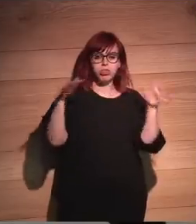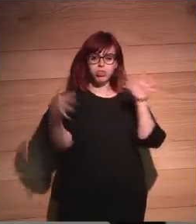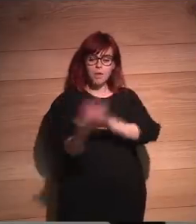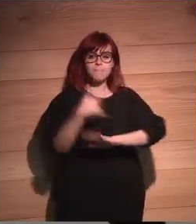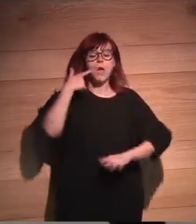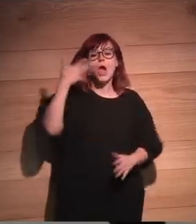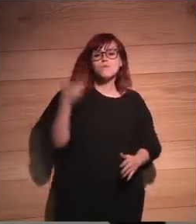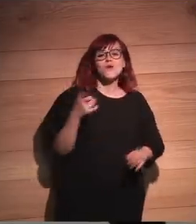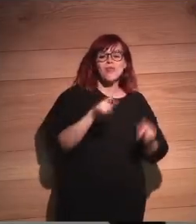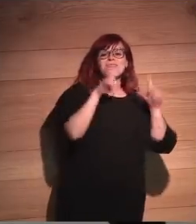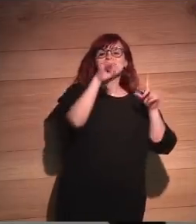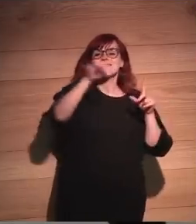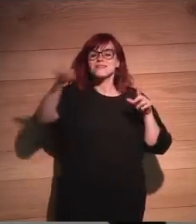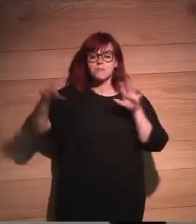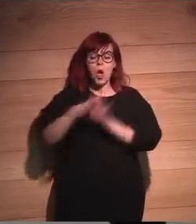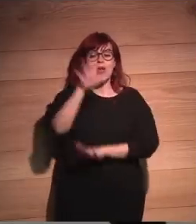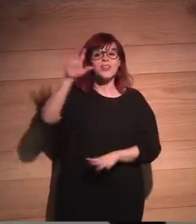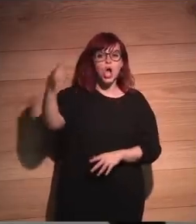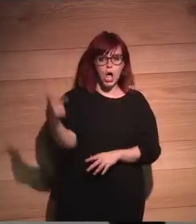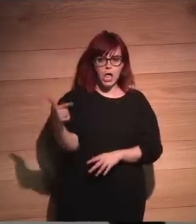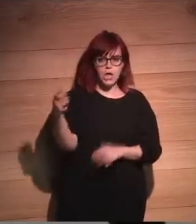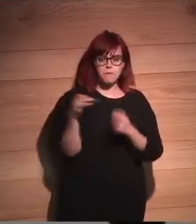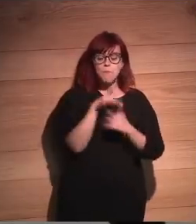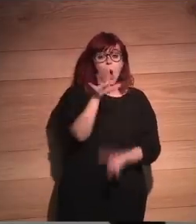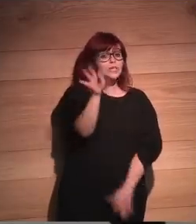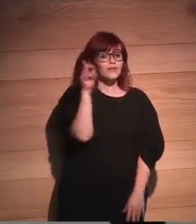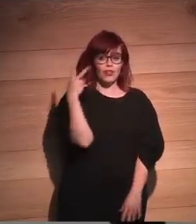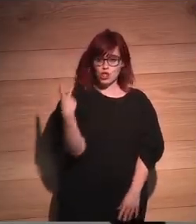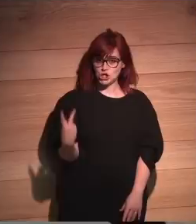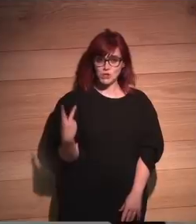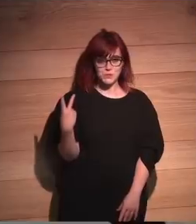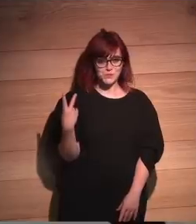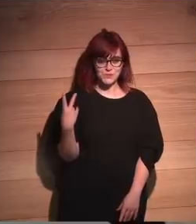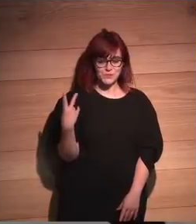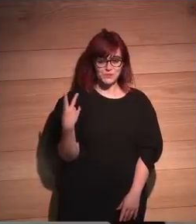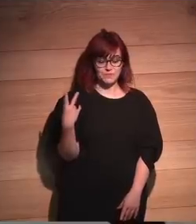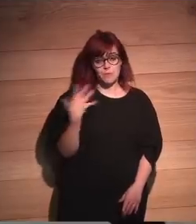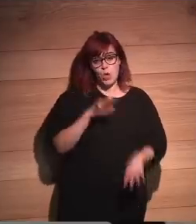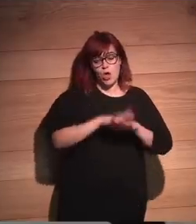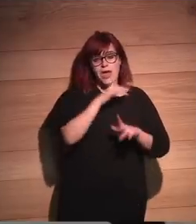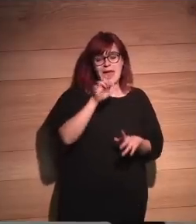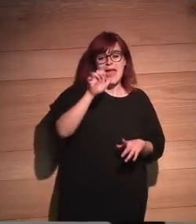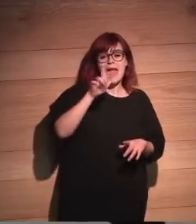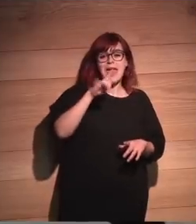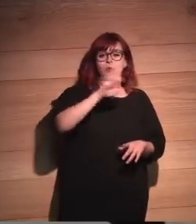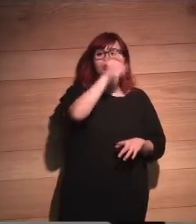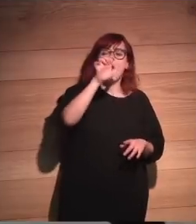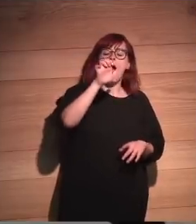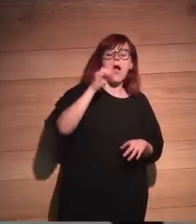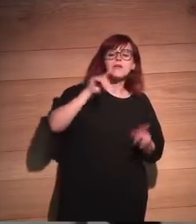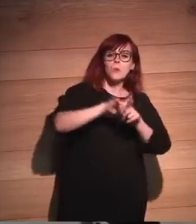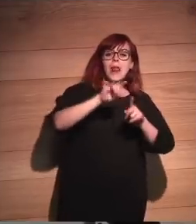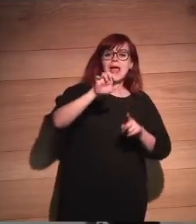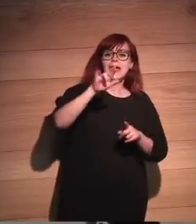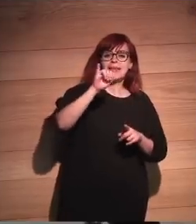quién tiene peso. Y llegamos al 5G y solo hay 2 posibilidades casi. Bueno, En Europa está Ericsson, está Nokia,